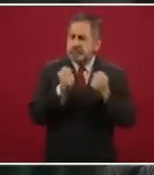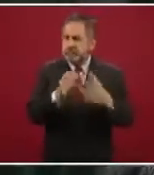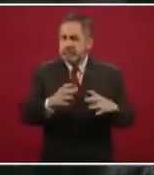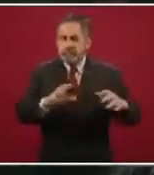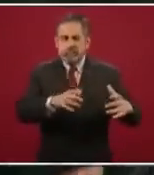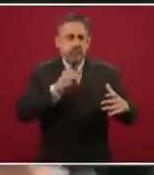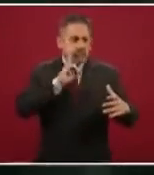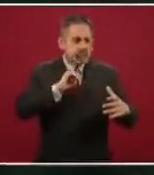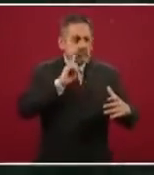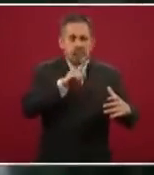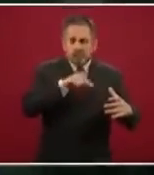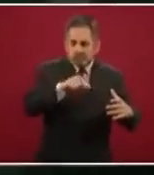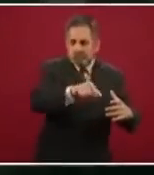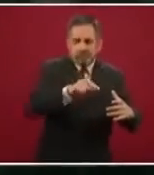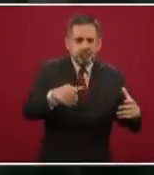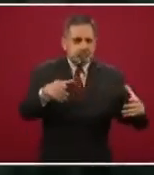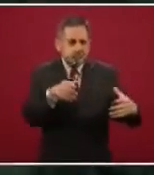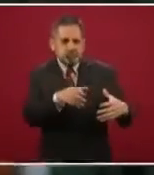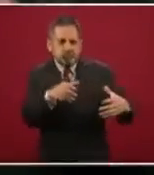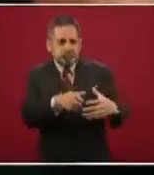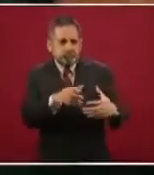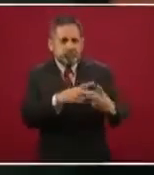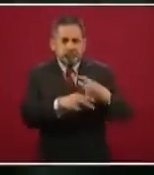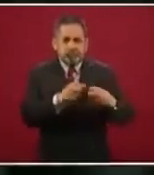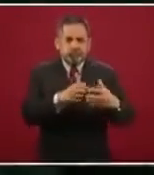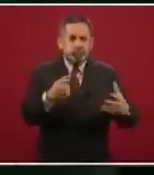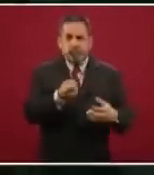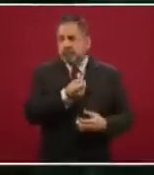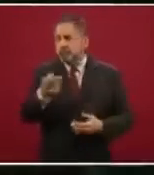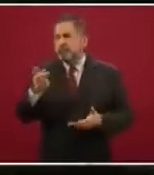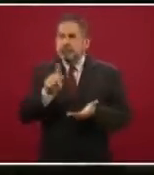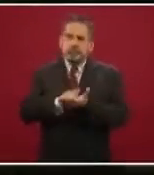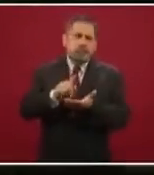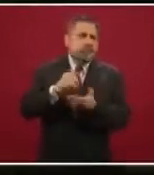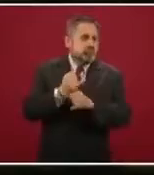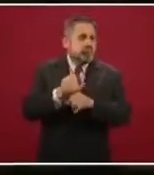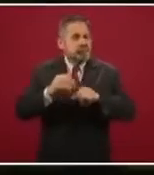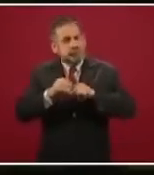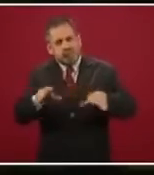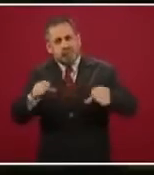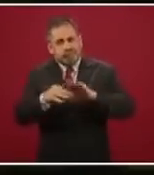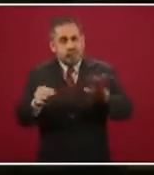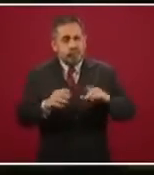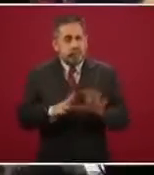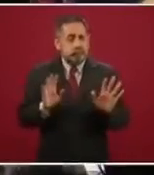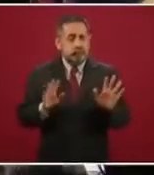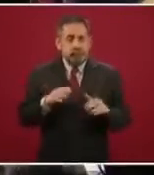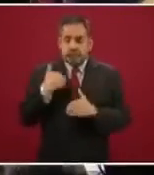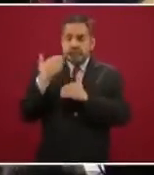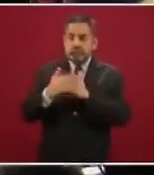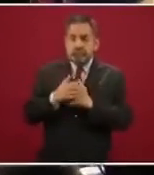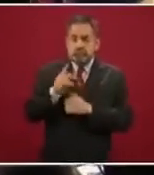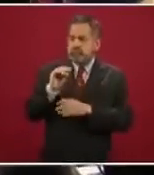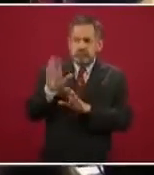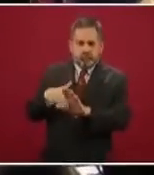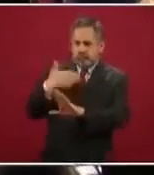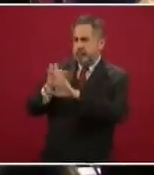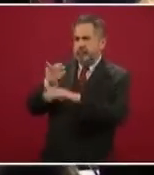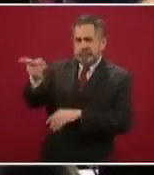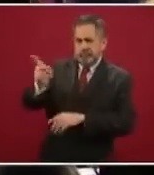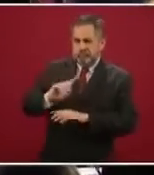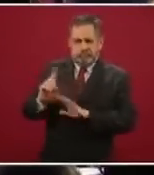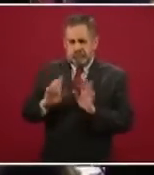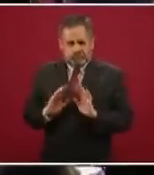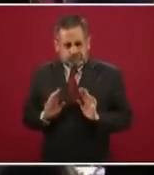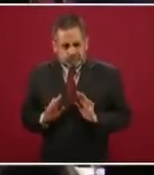incluso los mismos colectivos de mujeres han dicho en redes sociales, han aclarado que el paro no es contra usted y que